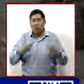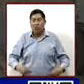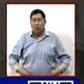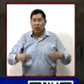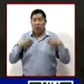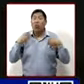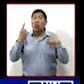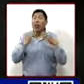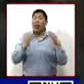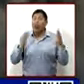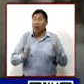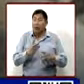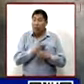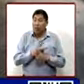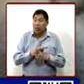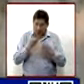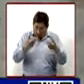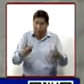ellos.